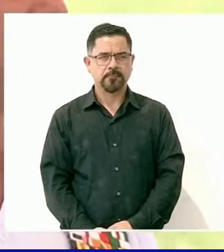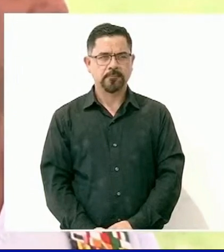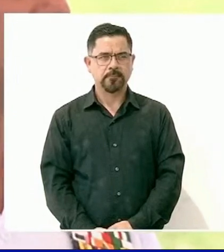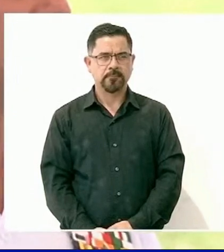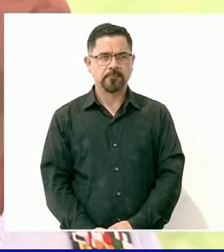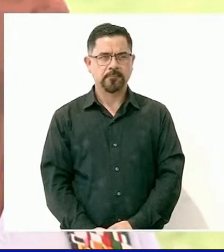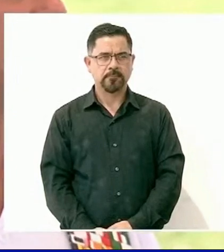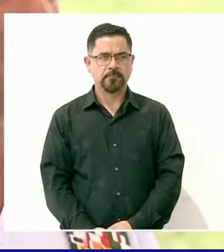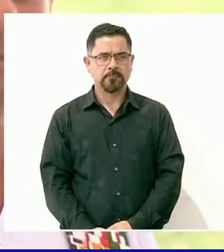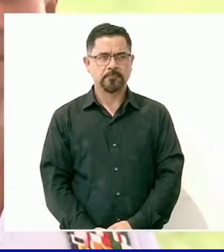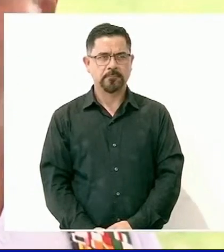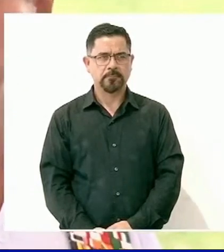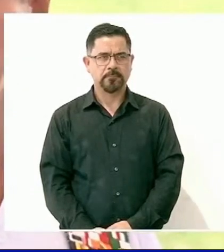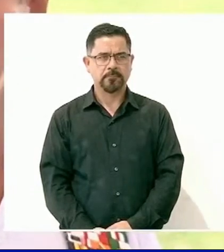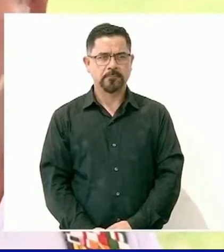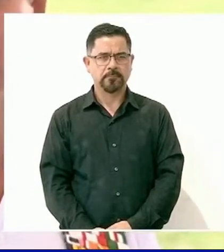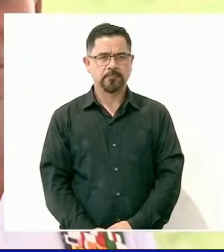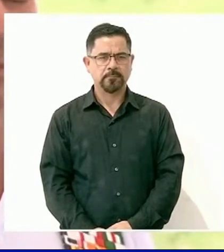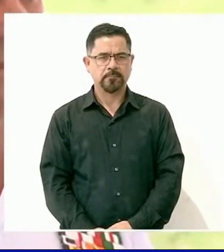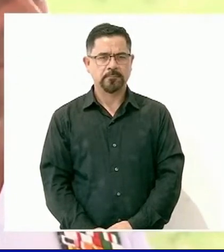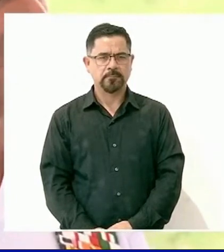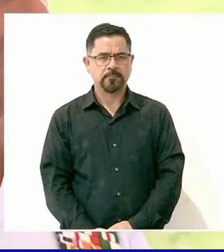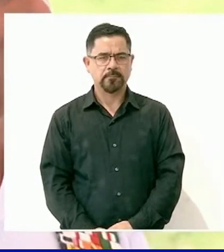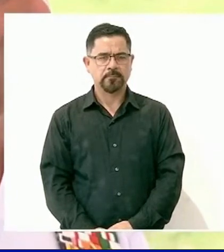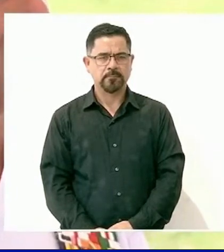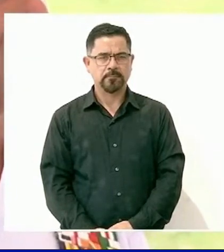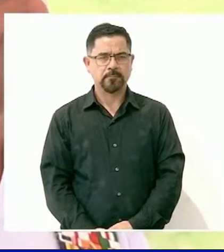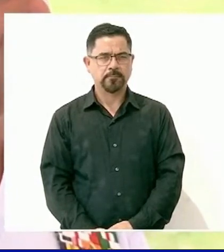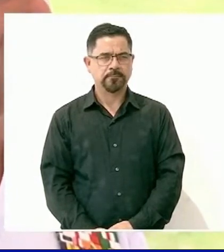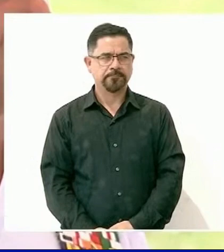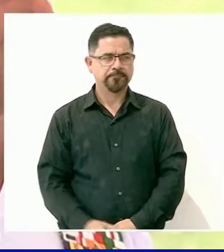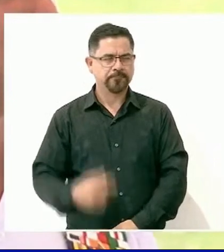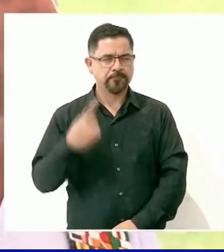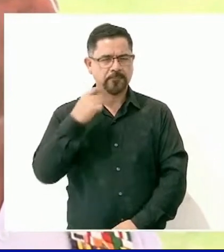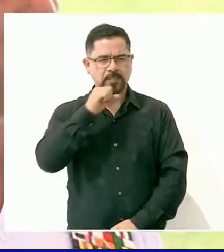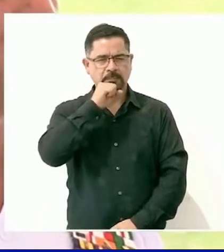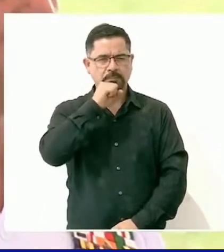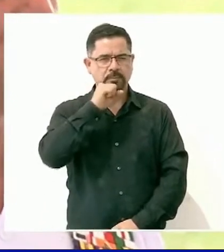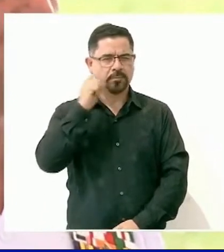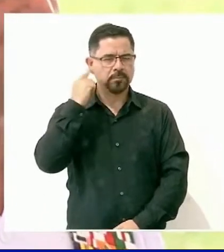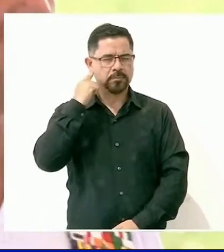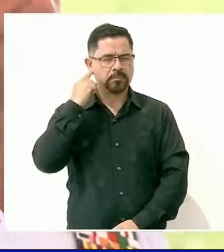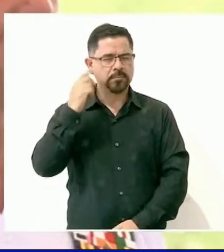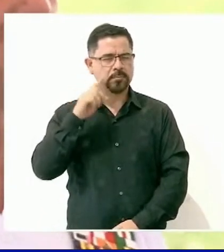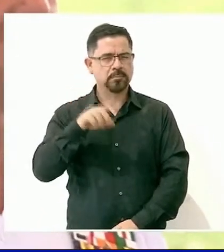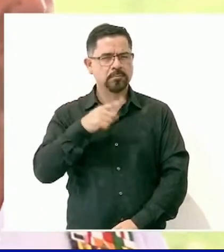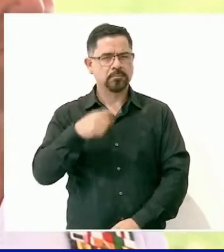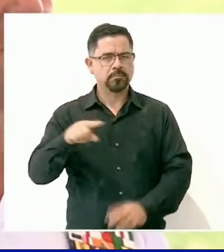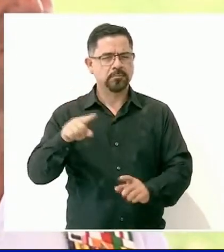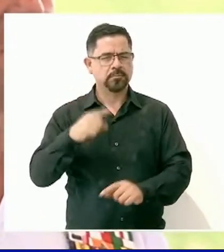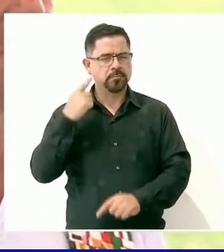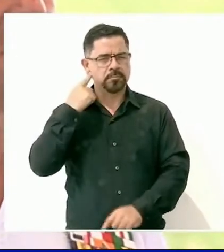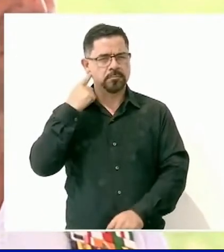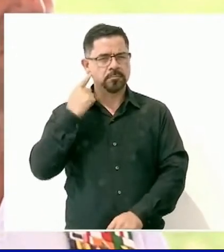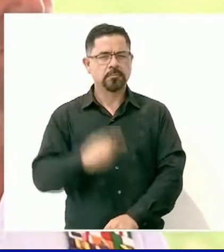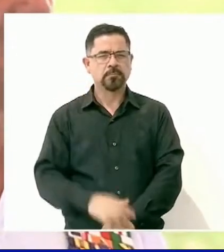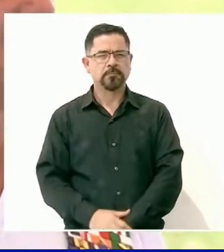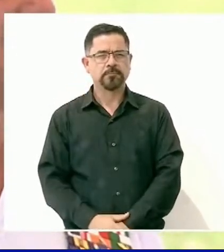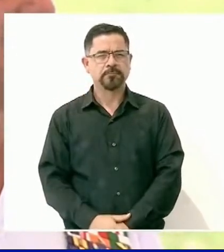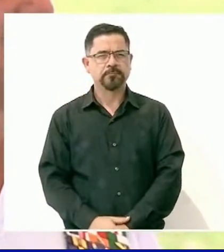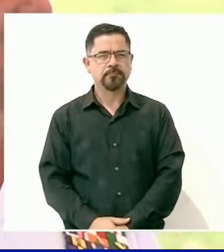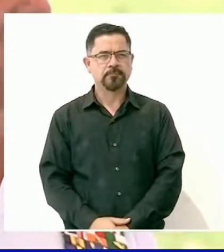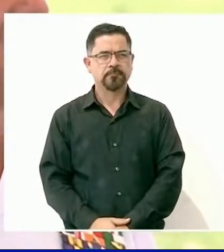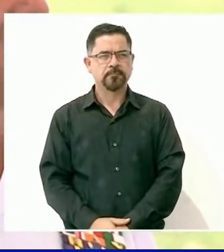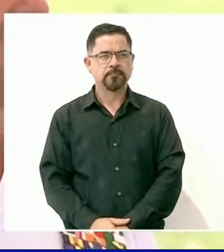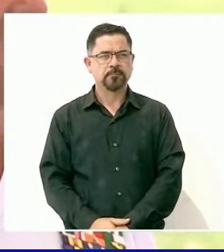para viviendas, hospitales, escuelas, etc. Si usted me lo permite, creo que cabe perfectamente